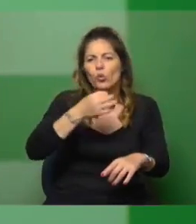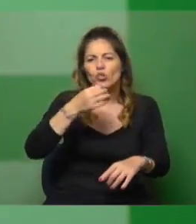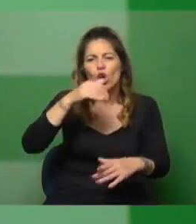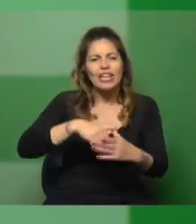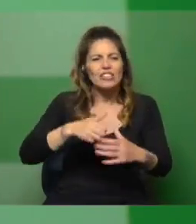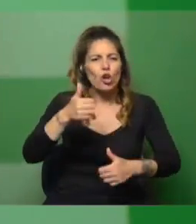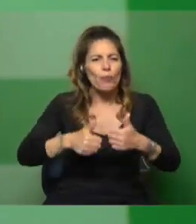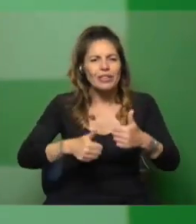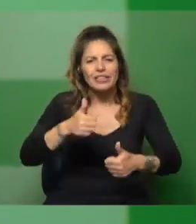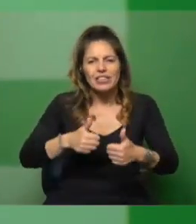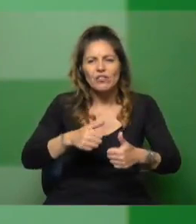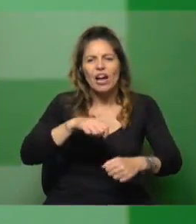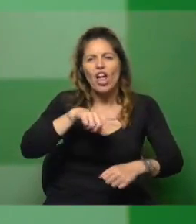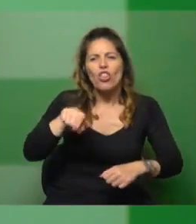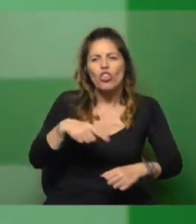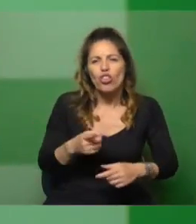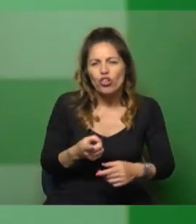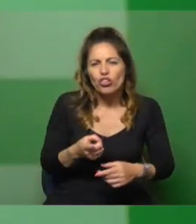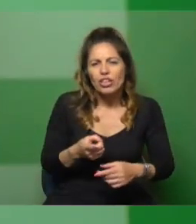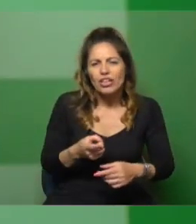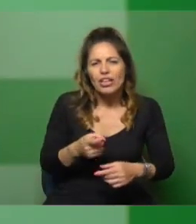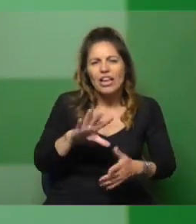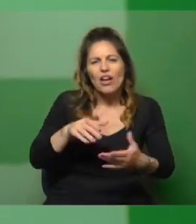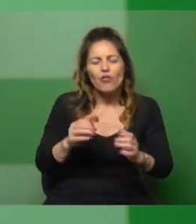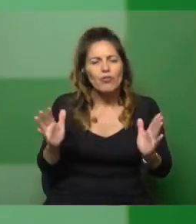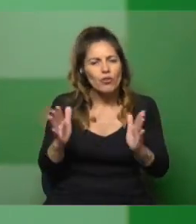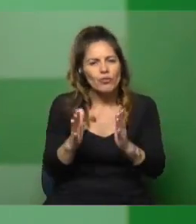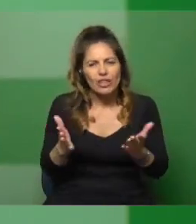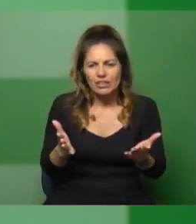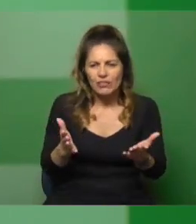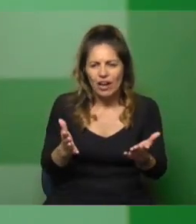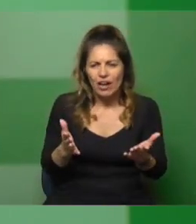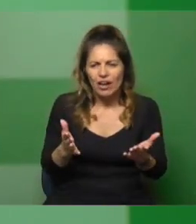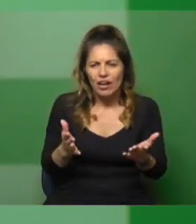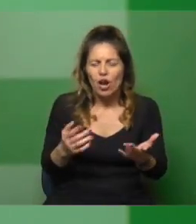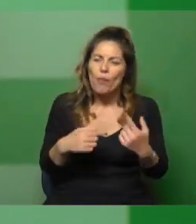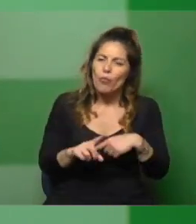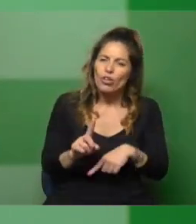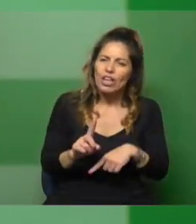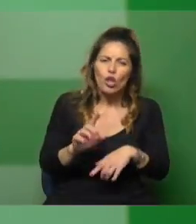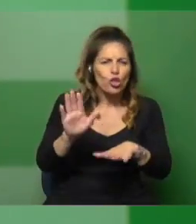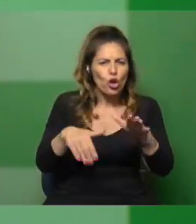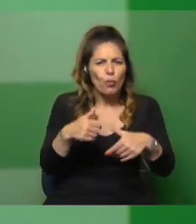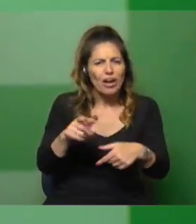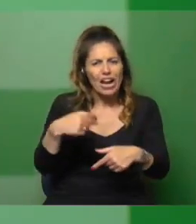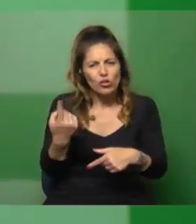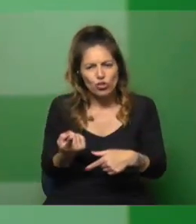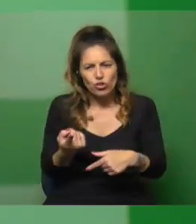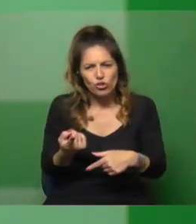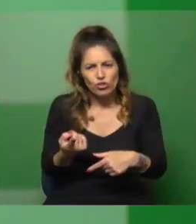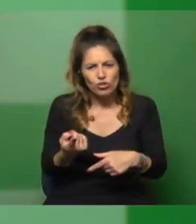competitiva en donde la tónica fuera confrontativa y por lo tanto no convocar al resto o sea